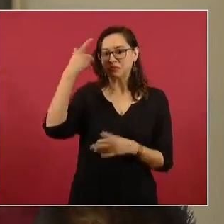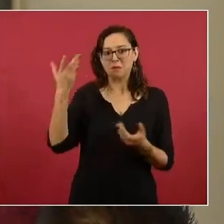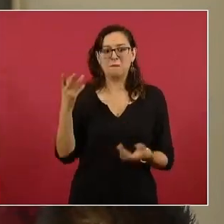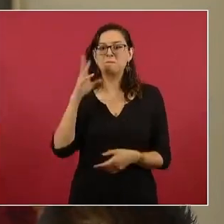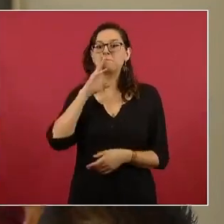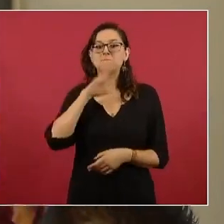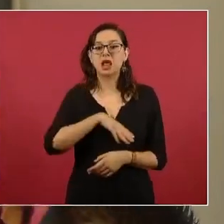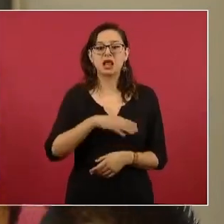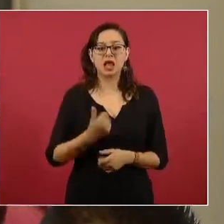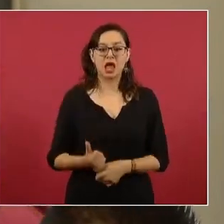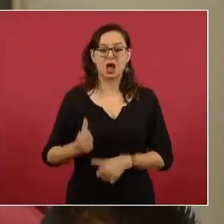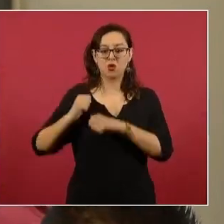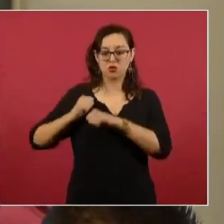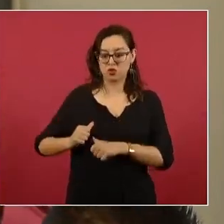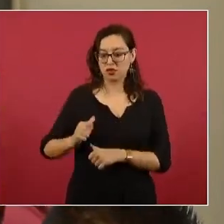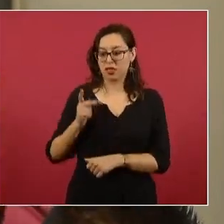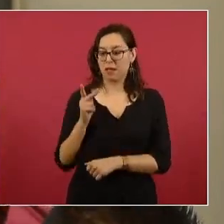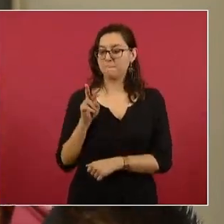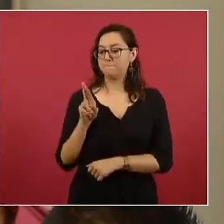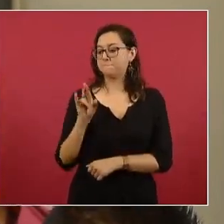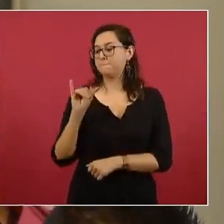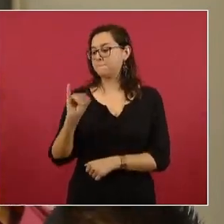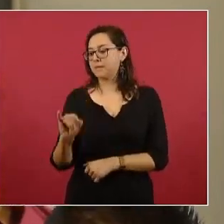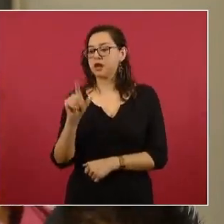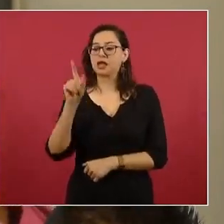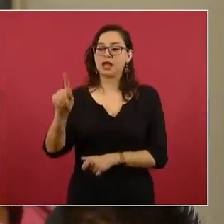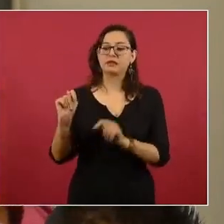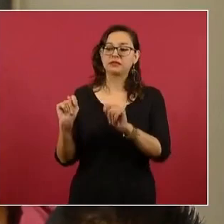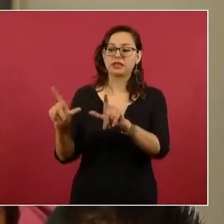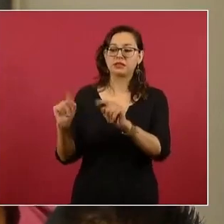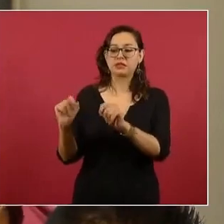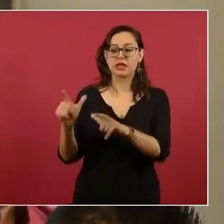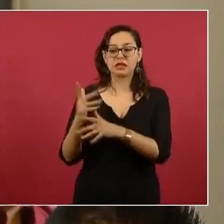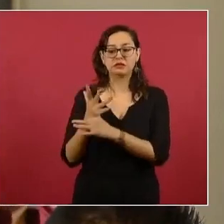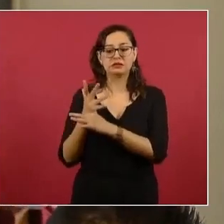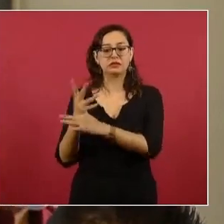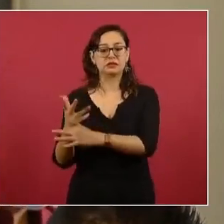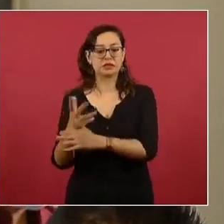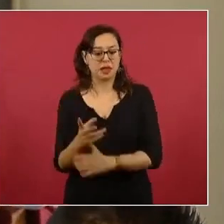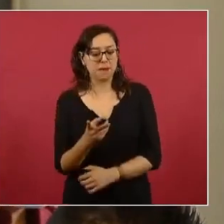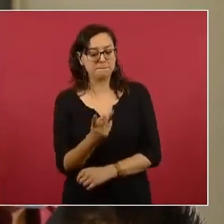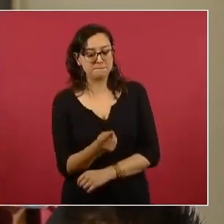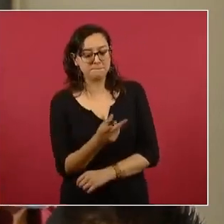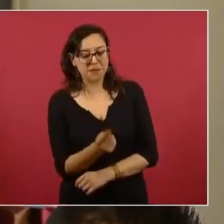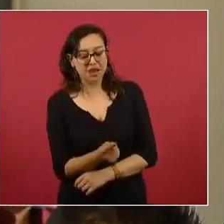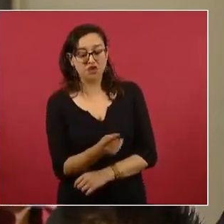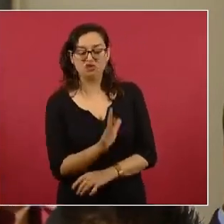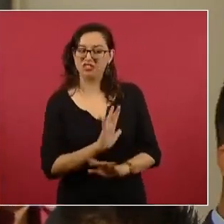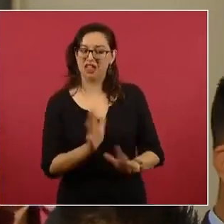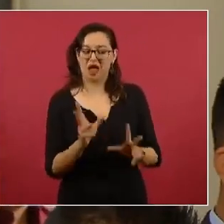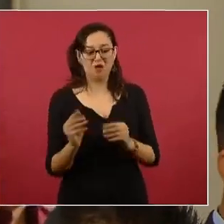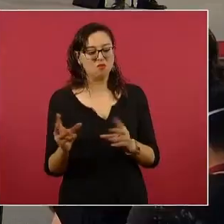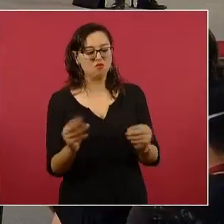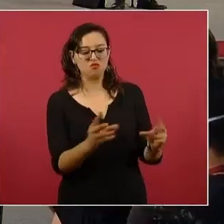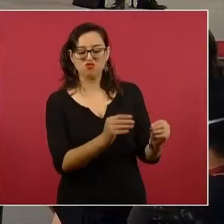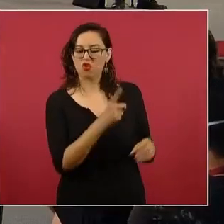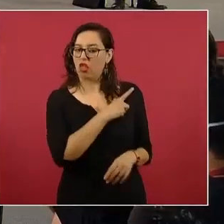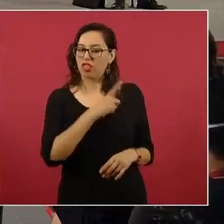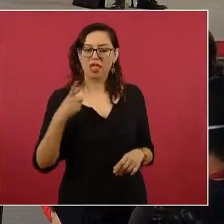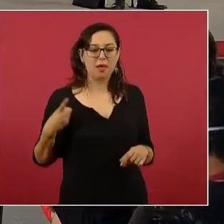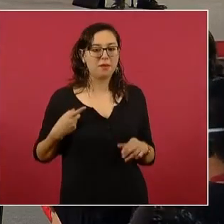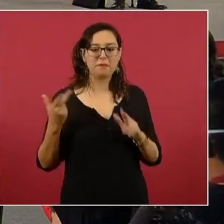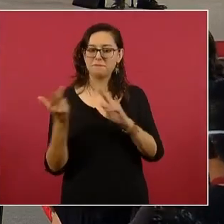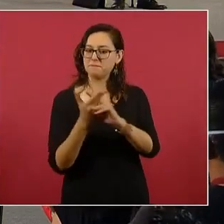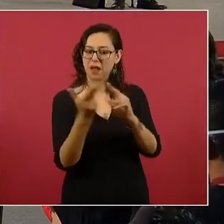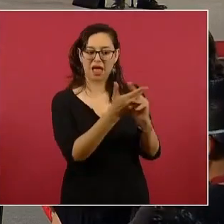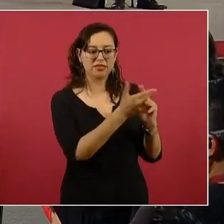algunas autoridades, como las del PRI en el estado de Tlaxcala, proponen considerar a los perros como plaga? ¿Estará usted de acuerdo, señor